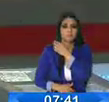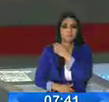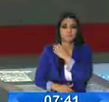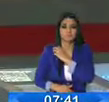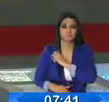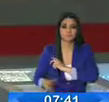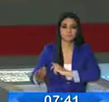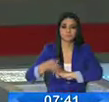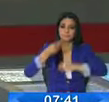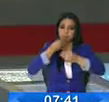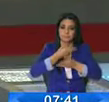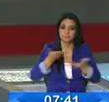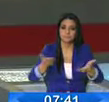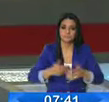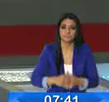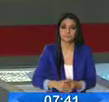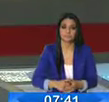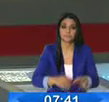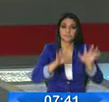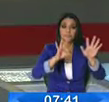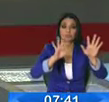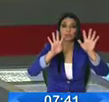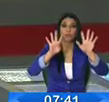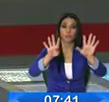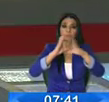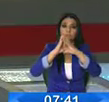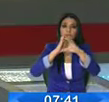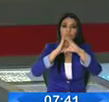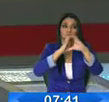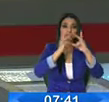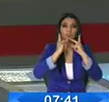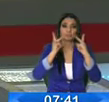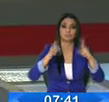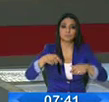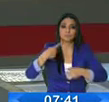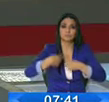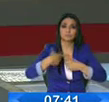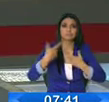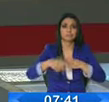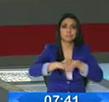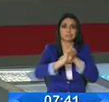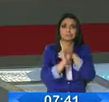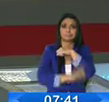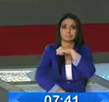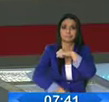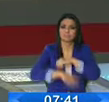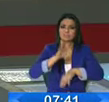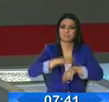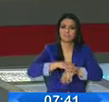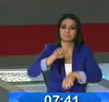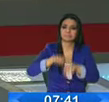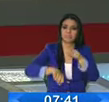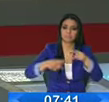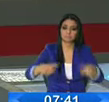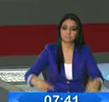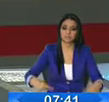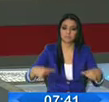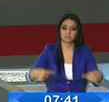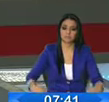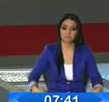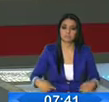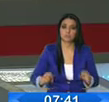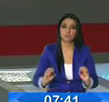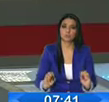vamos a contarles ahora que 89 unidades de transporte público en quito han sido sancionadas por el mal estado sus llantas luces